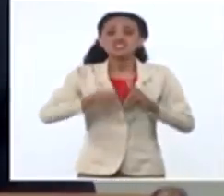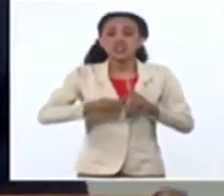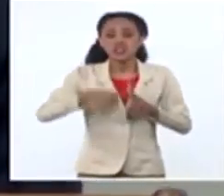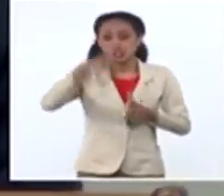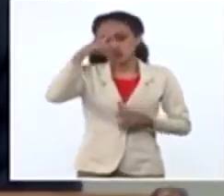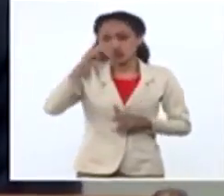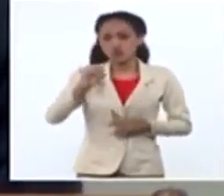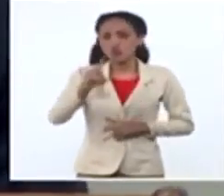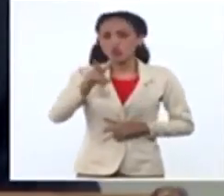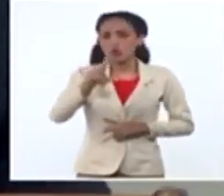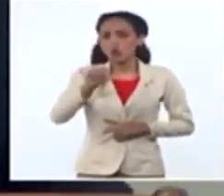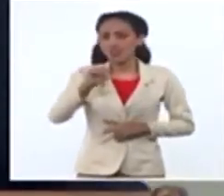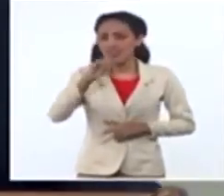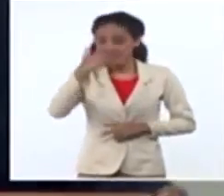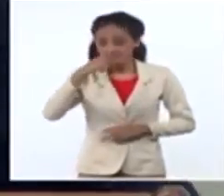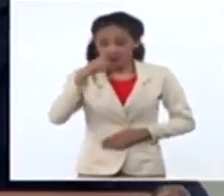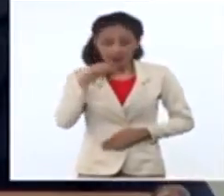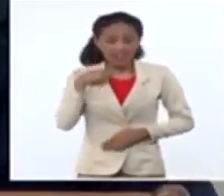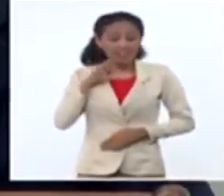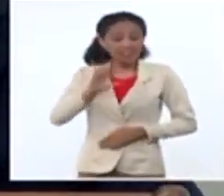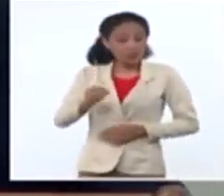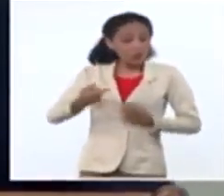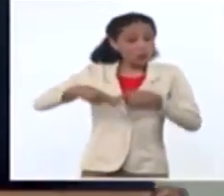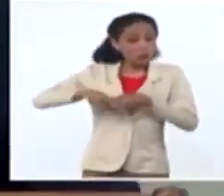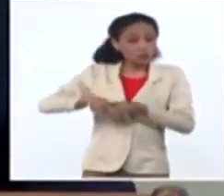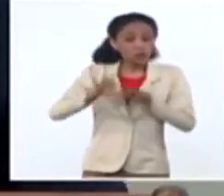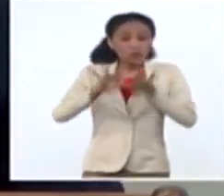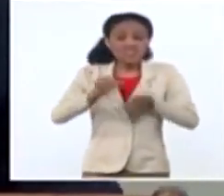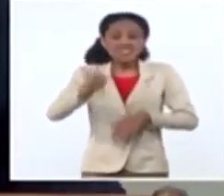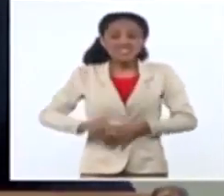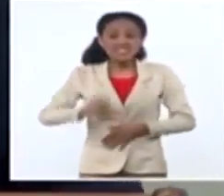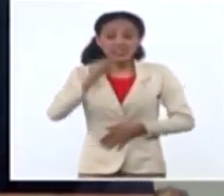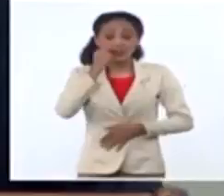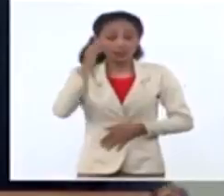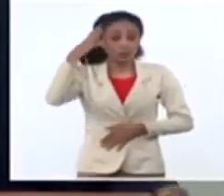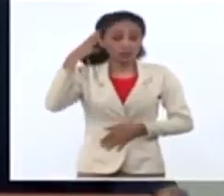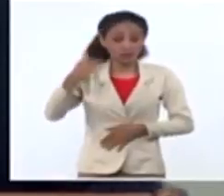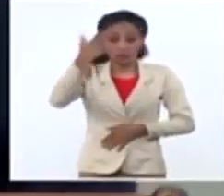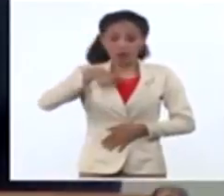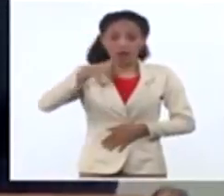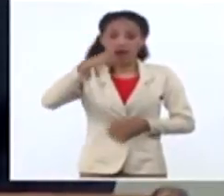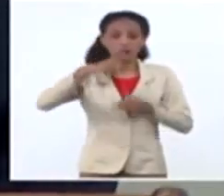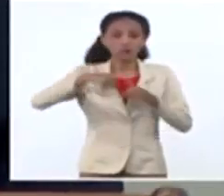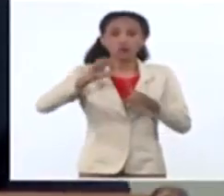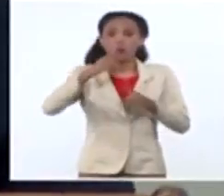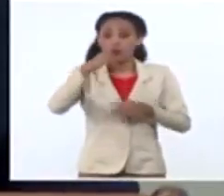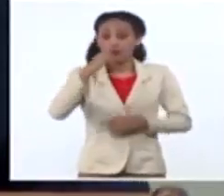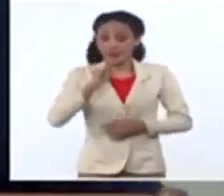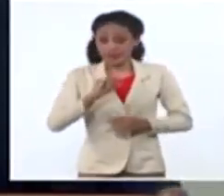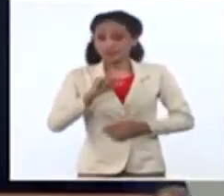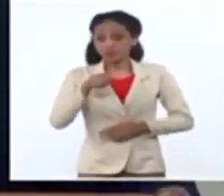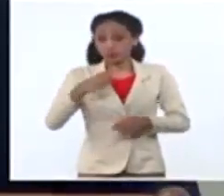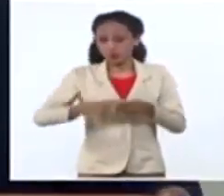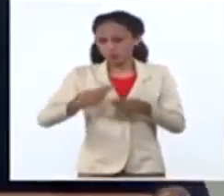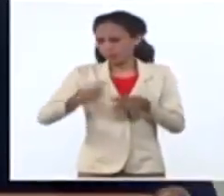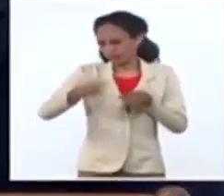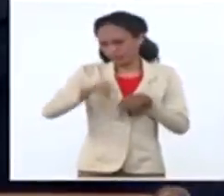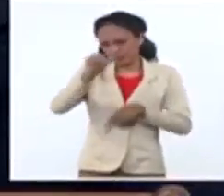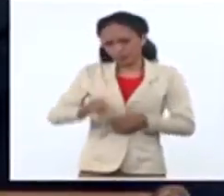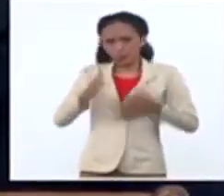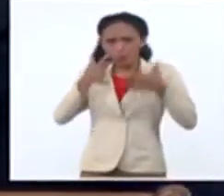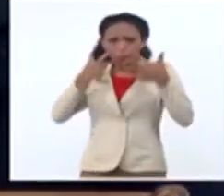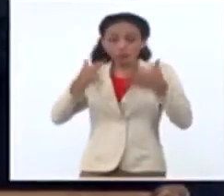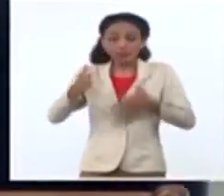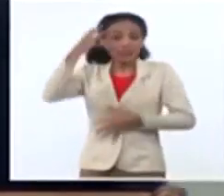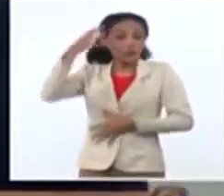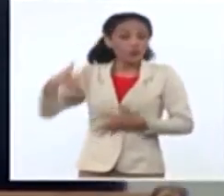planteamientos acompañados también por el secretario de Estado, señor Anthony Blinken, y por otras figuras de ese